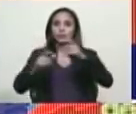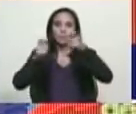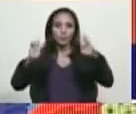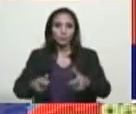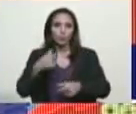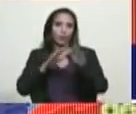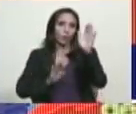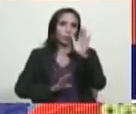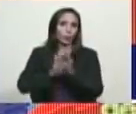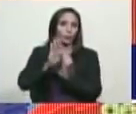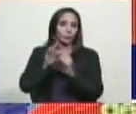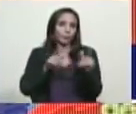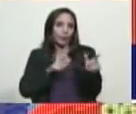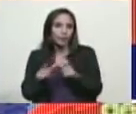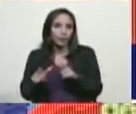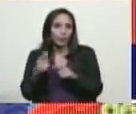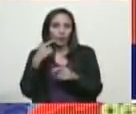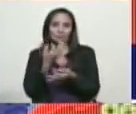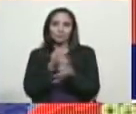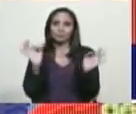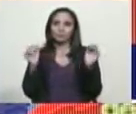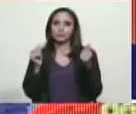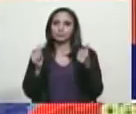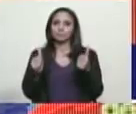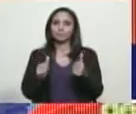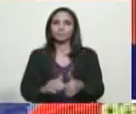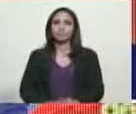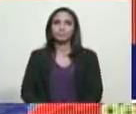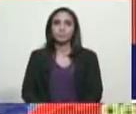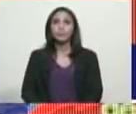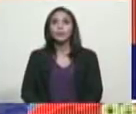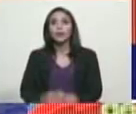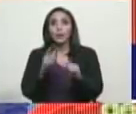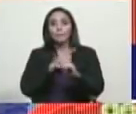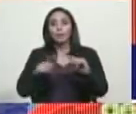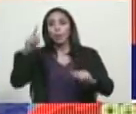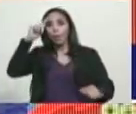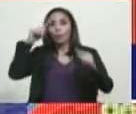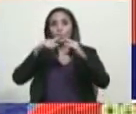facilitadores. Excelente. Pero para grandes